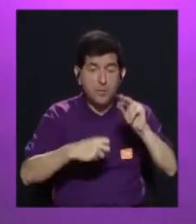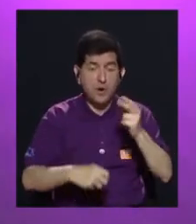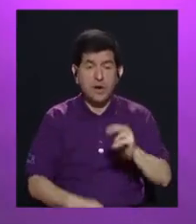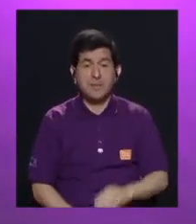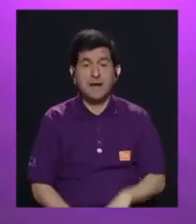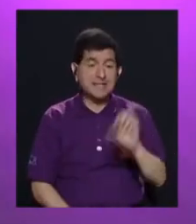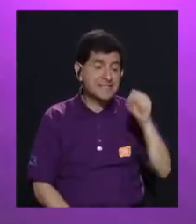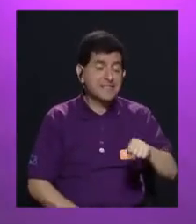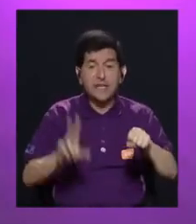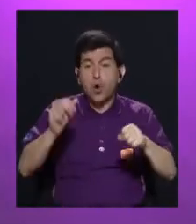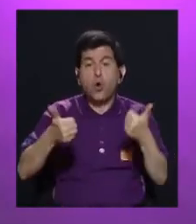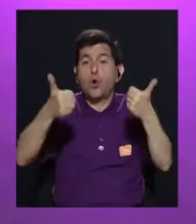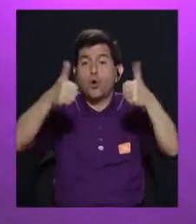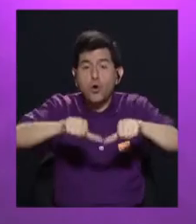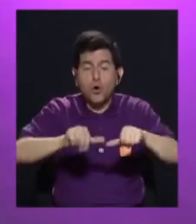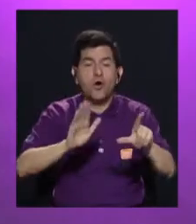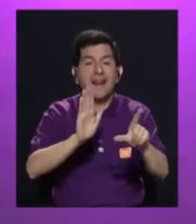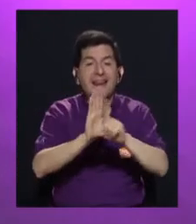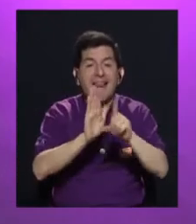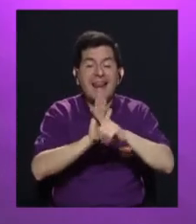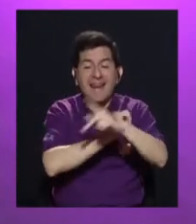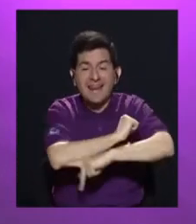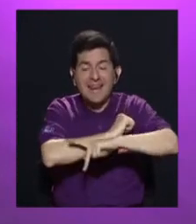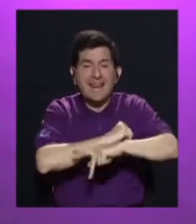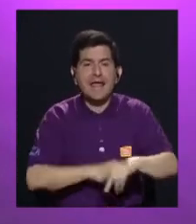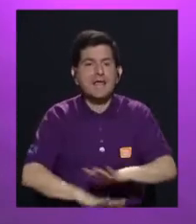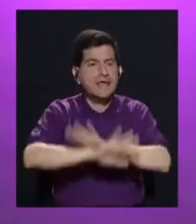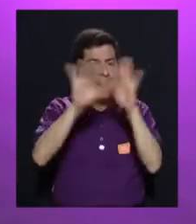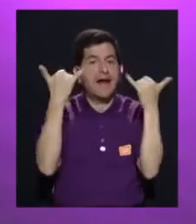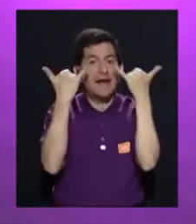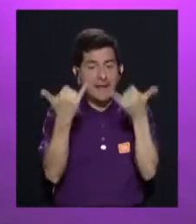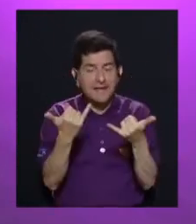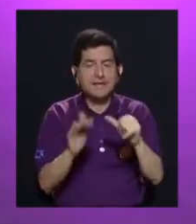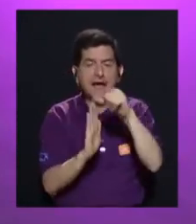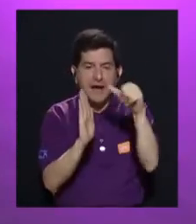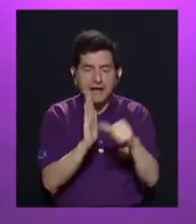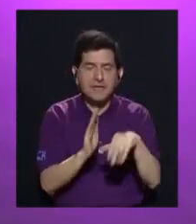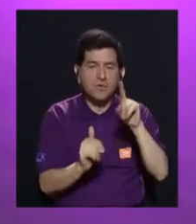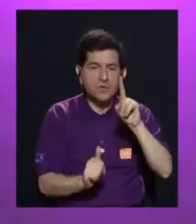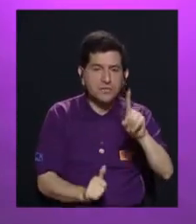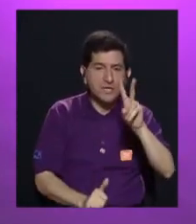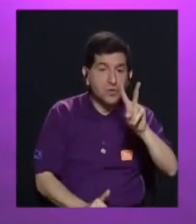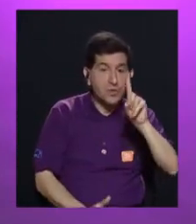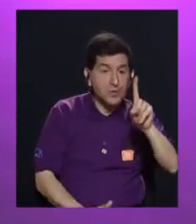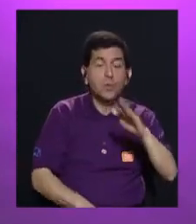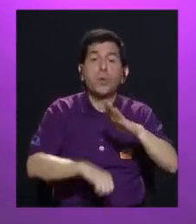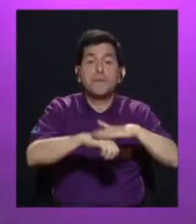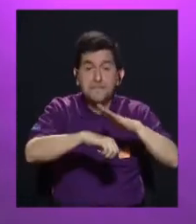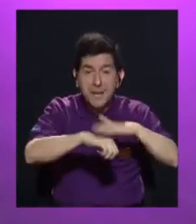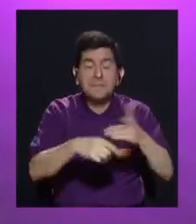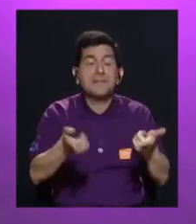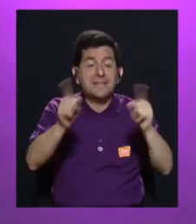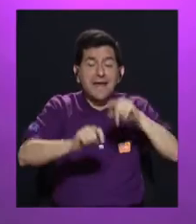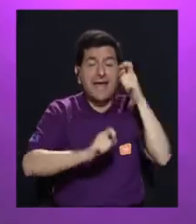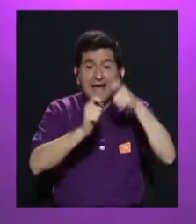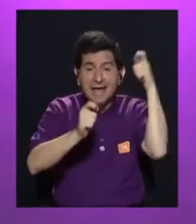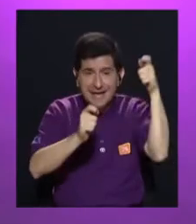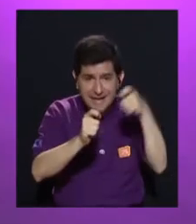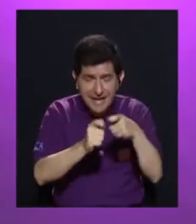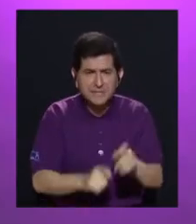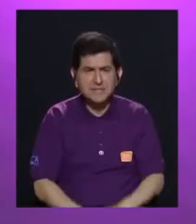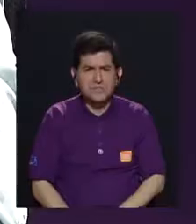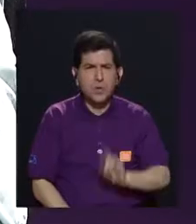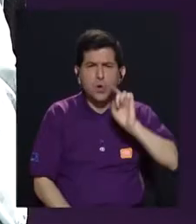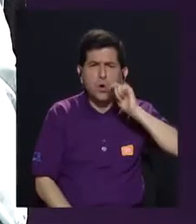estado no está de acuerdo el problema es que la ley en este país es muy clara código artículo 121 está permitido en casos específicos en el